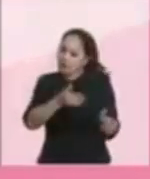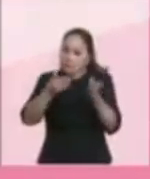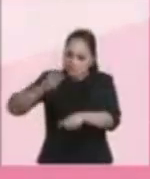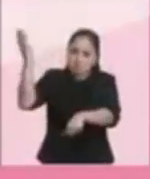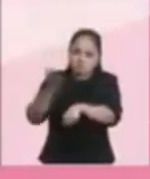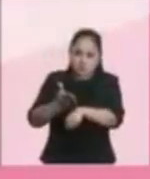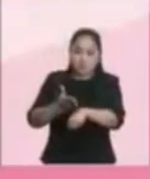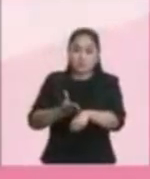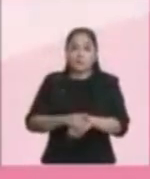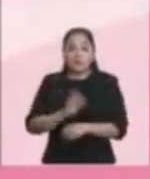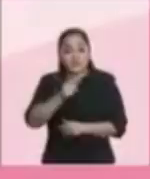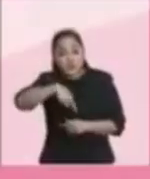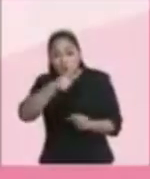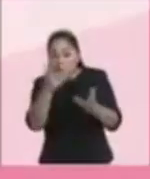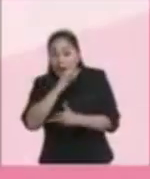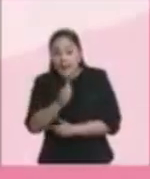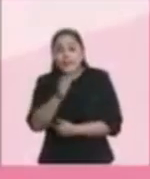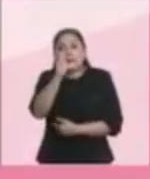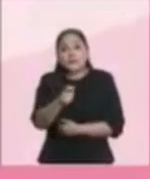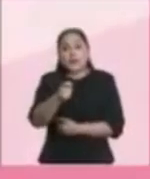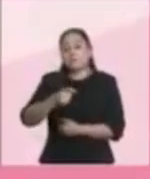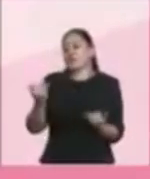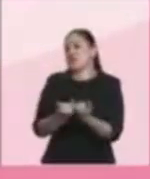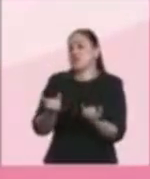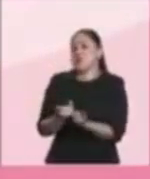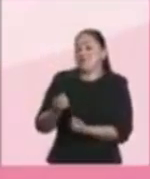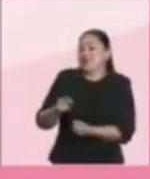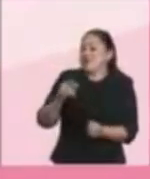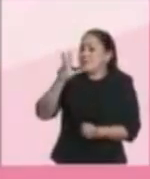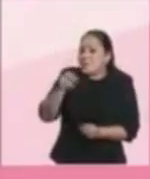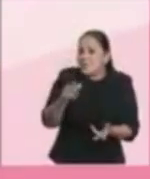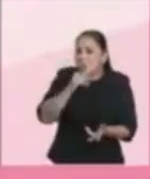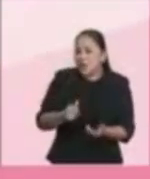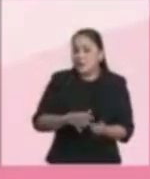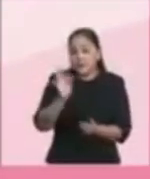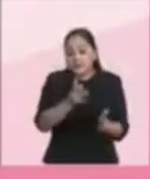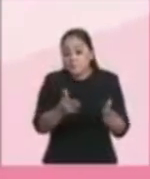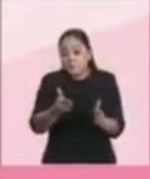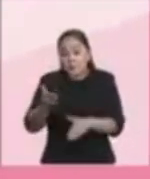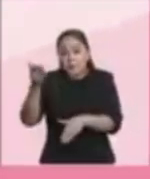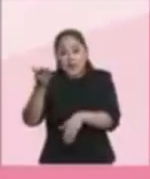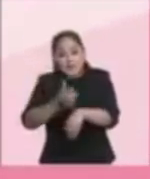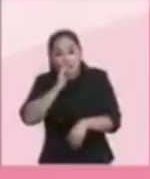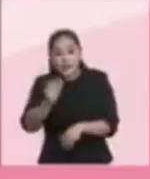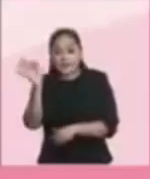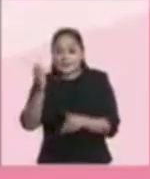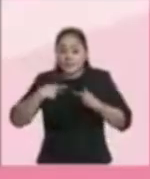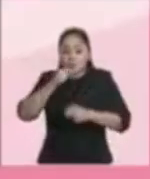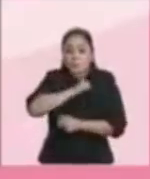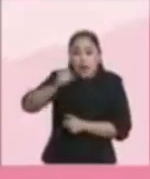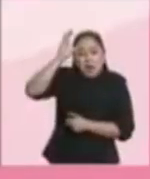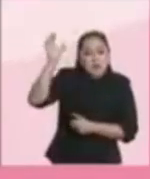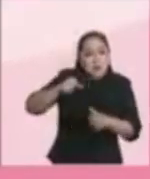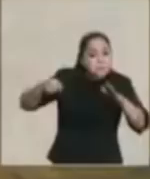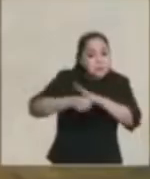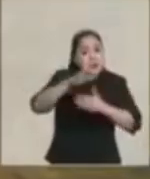hacemos, caemos en la paradoja de Andrés Manuel. El suponer que si no hay consecuencias y si no metemos a los delincuentes a la